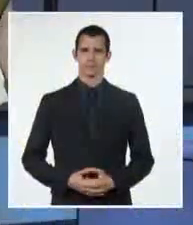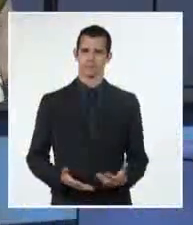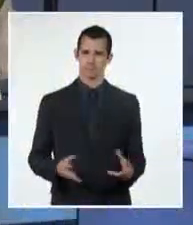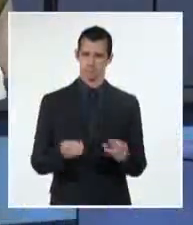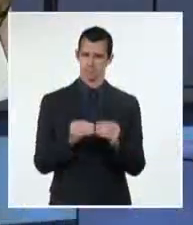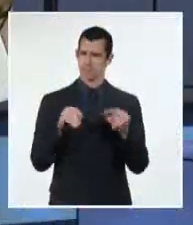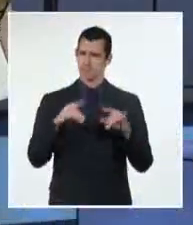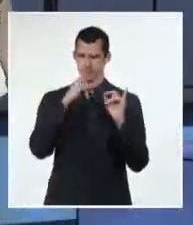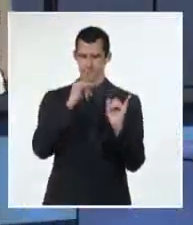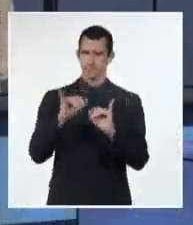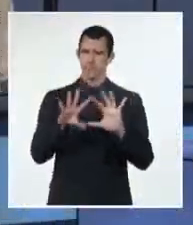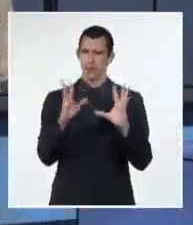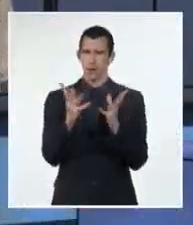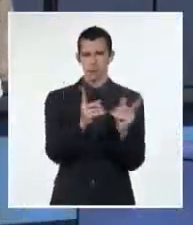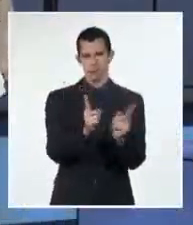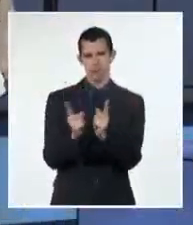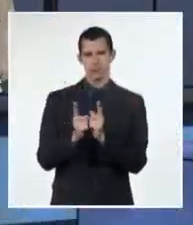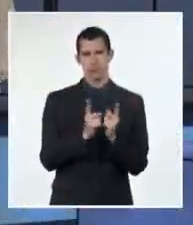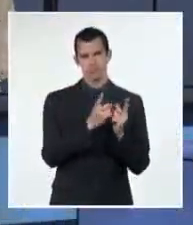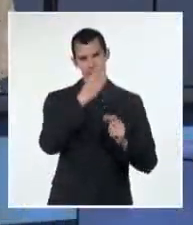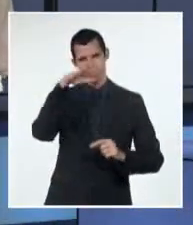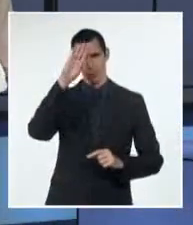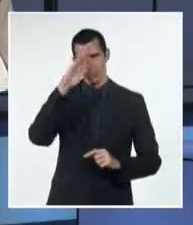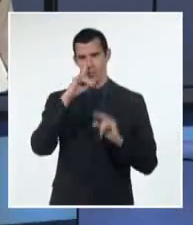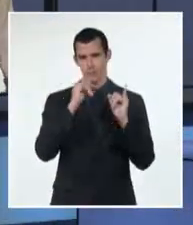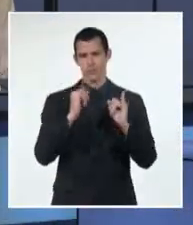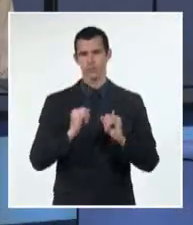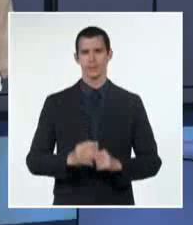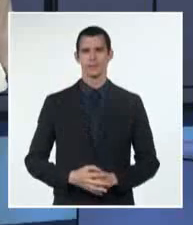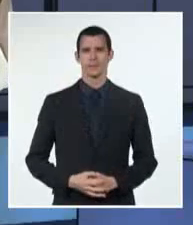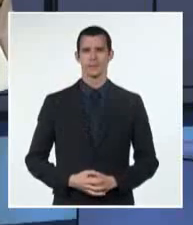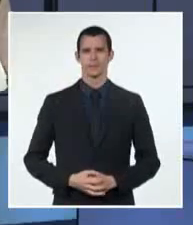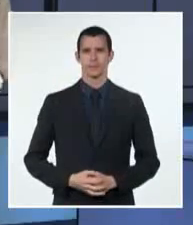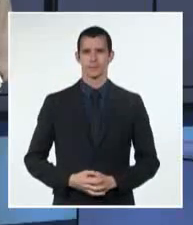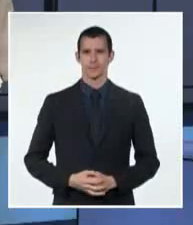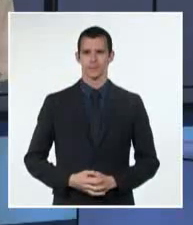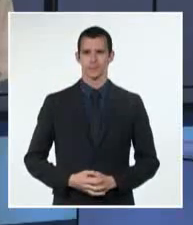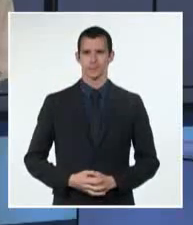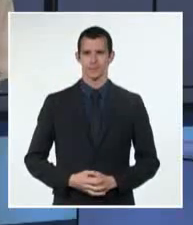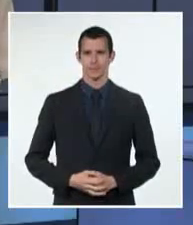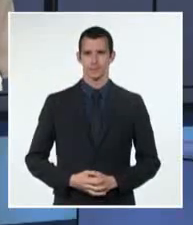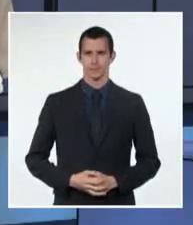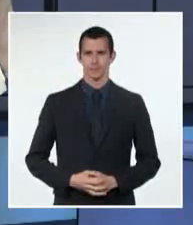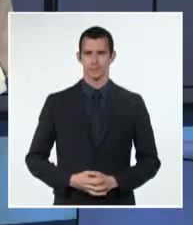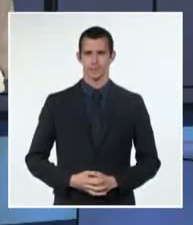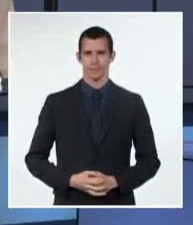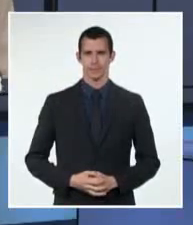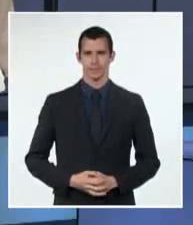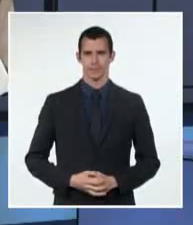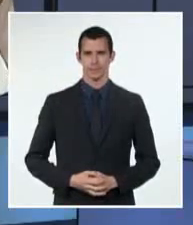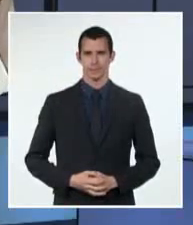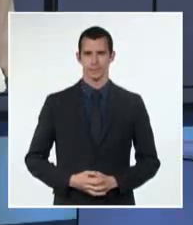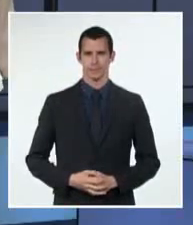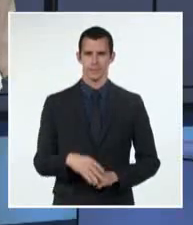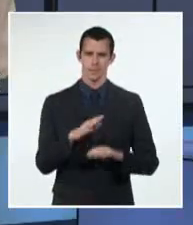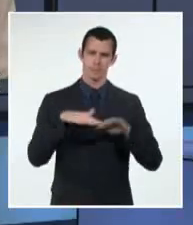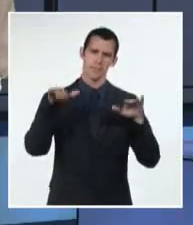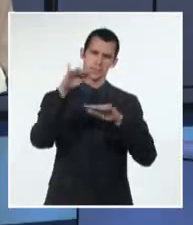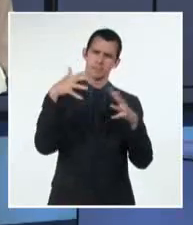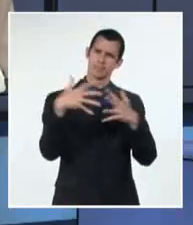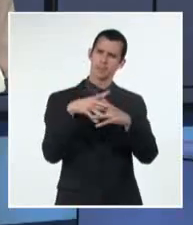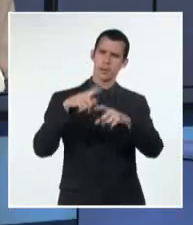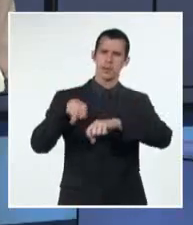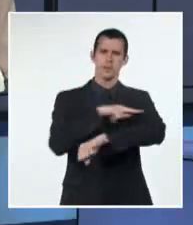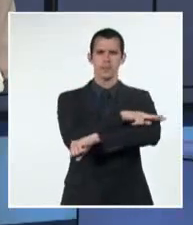Tiempo para nuestro rápido repaso por otras informaciones del ámbito nacional. El miembro del Buró Político y ministro de Relaciones Exteriores de